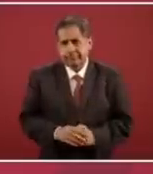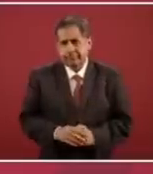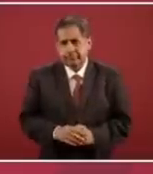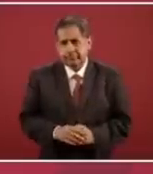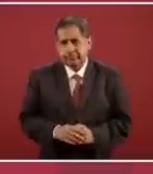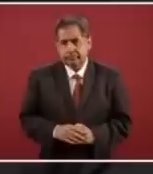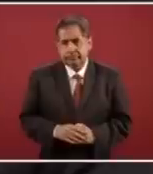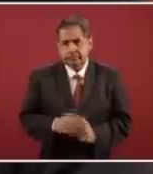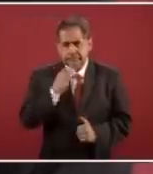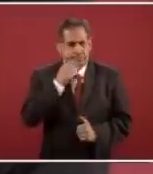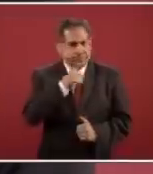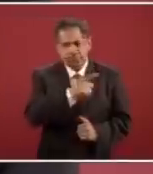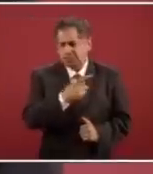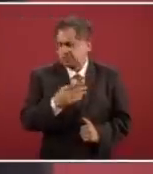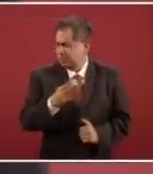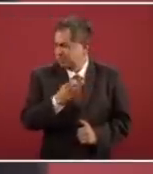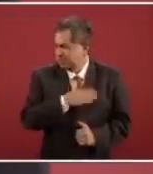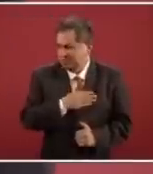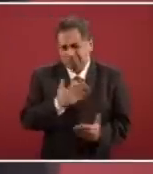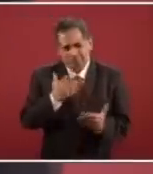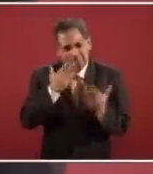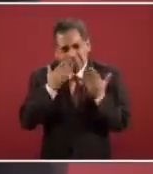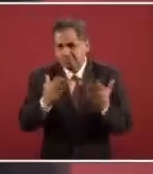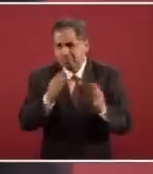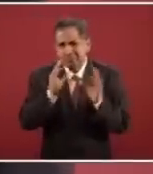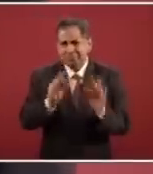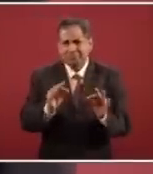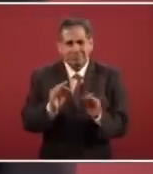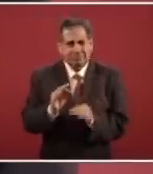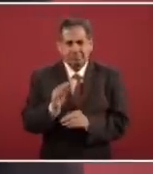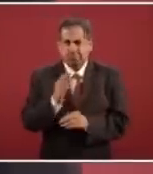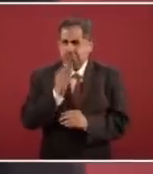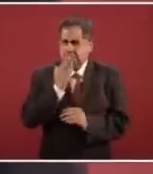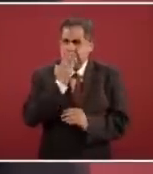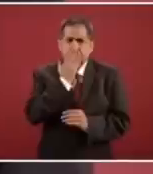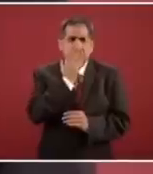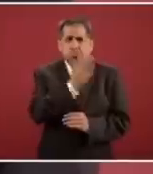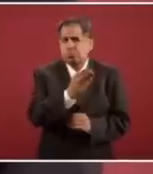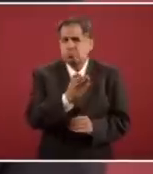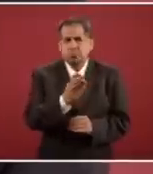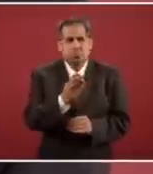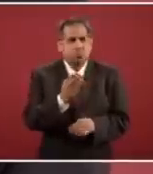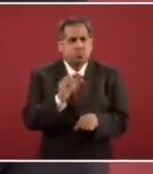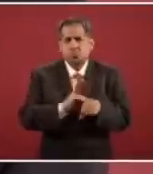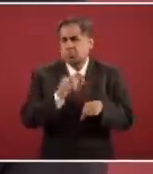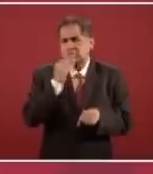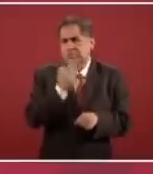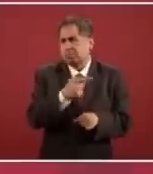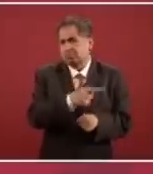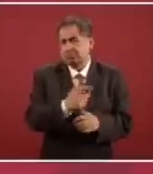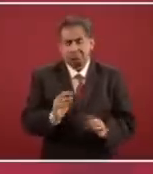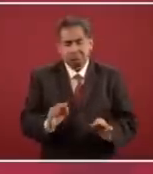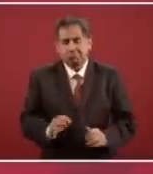que se portó muy bien, se ha portado muy bien,